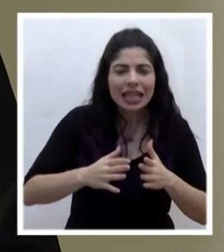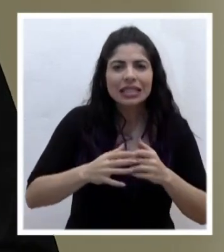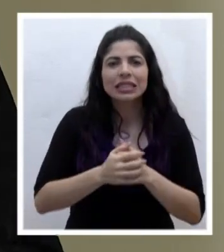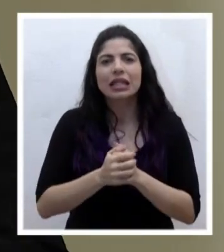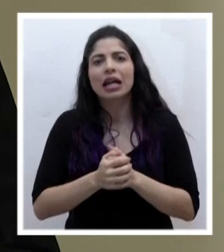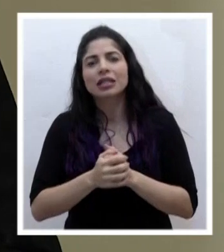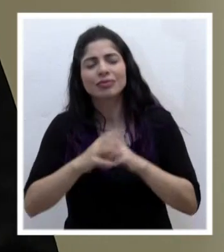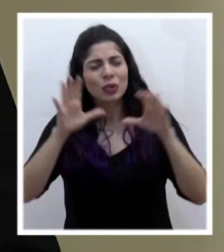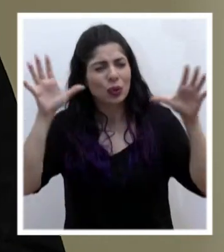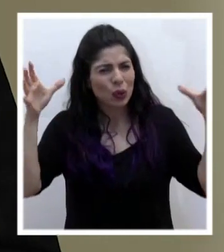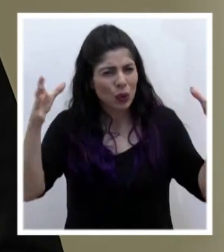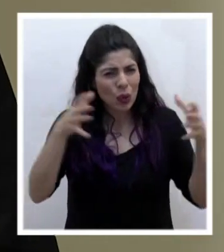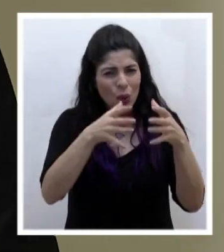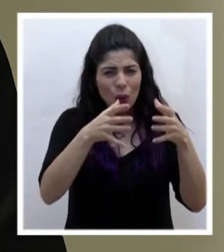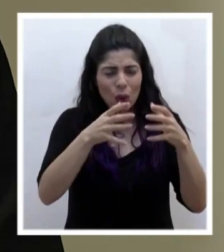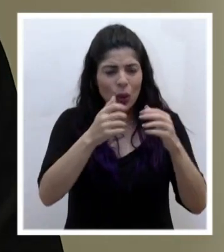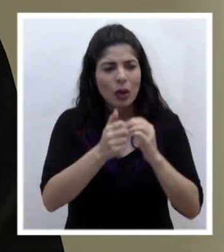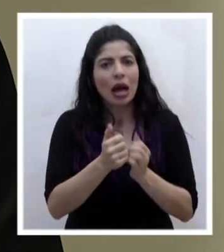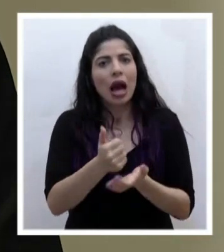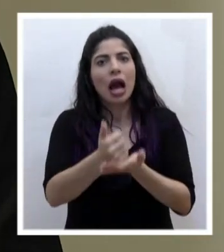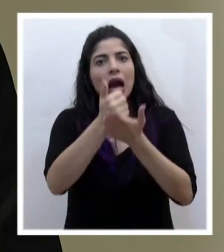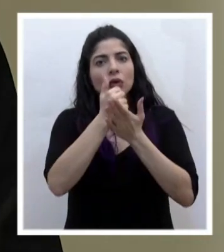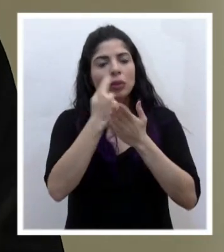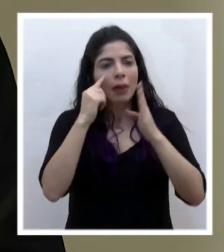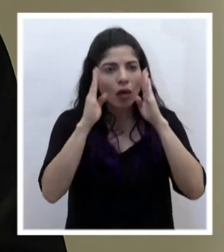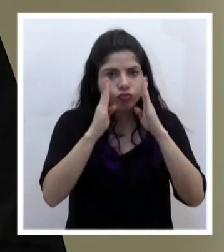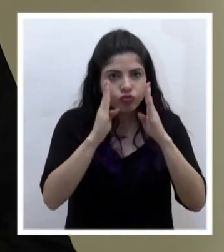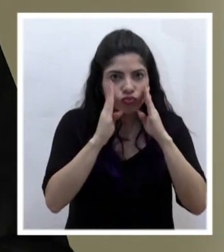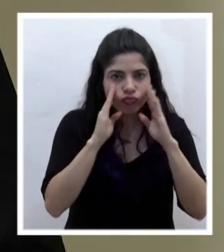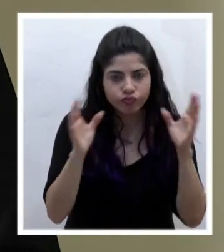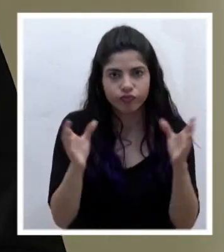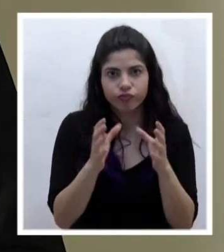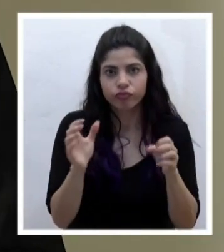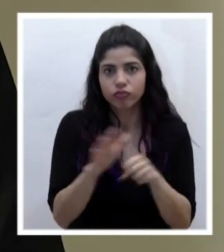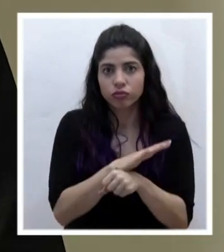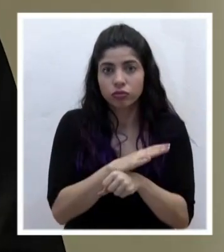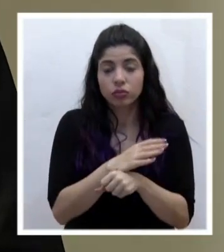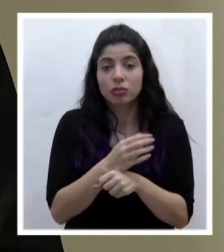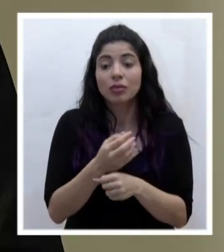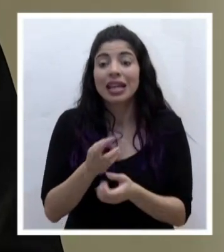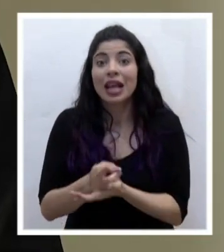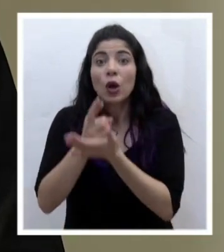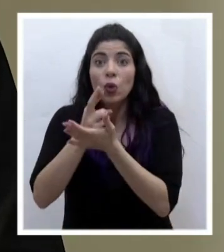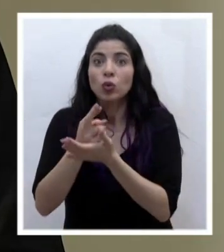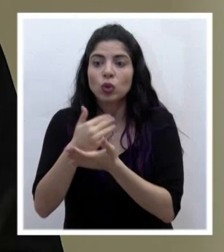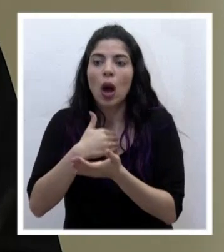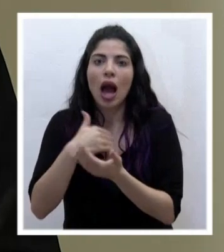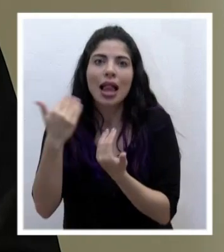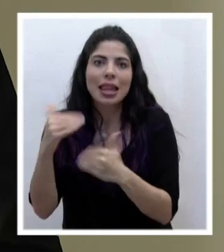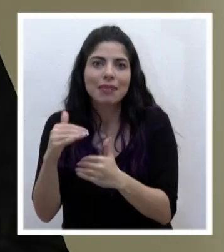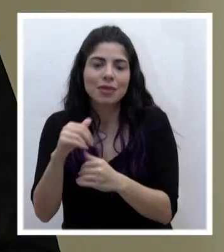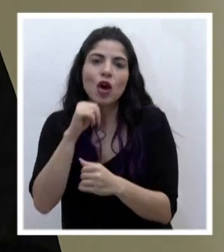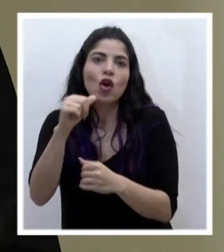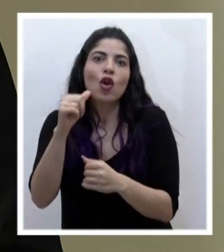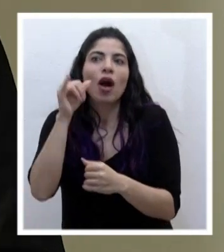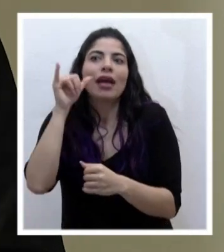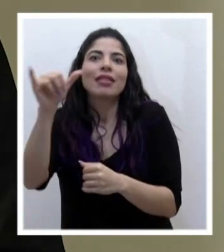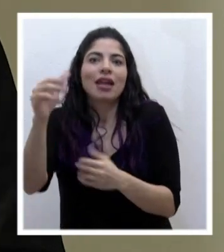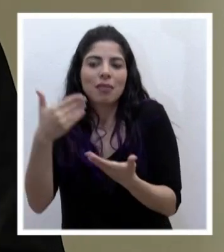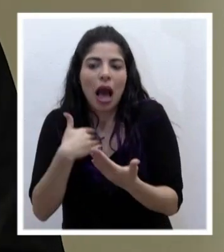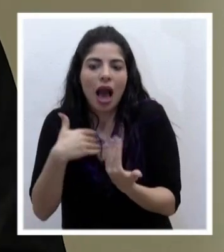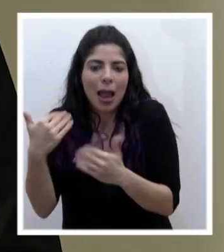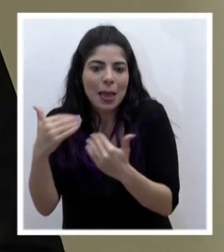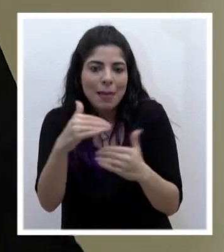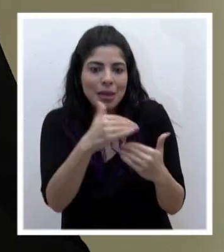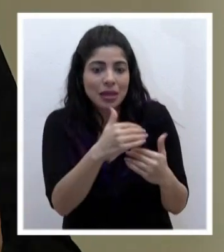engranaje, el cual permite tener esa capacidad instalada. Los recursos son finitos y hay un límite. Y cuando hablamos de